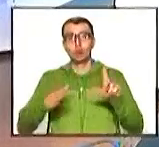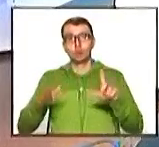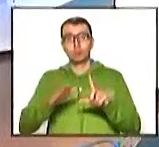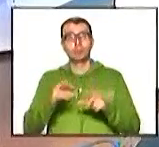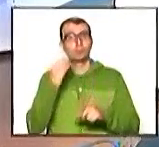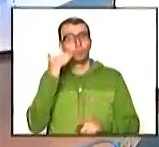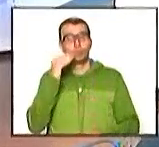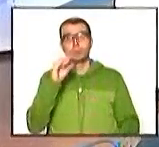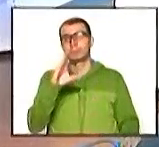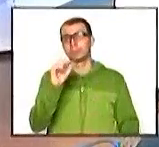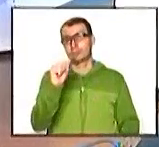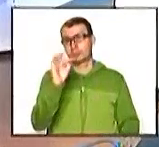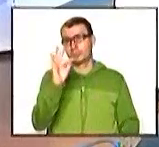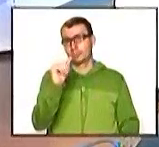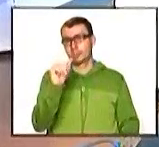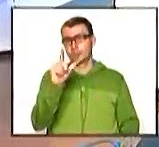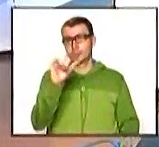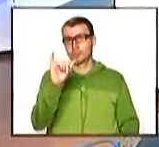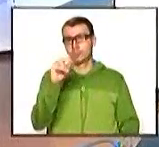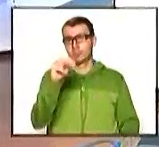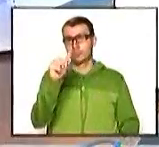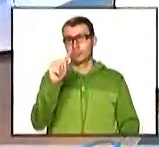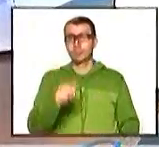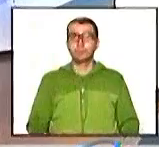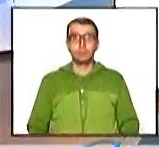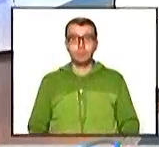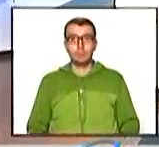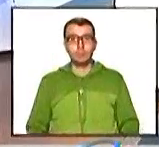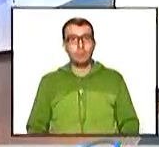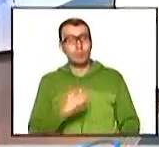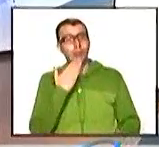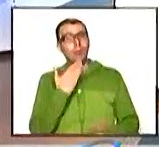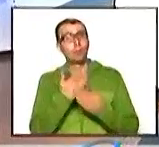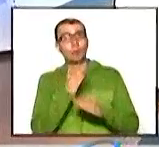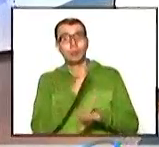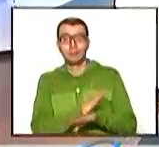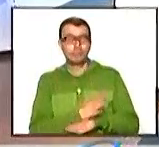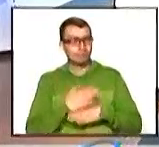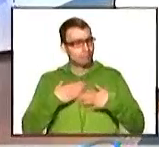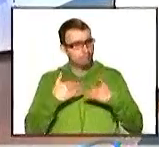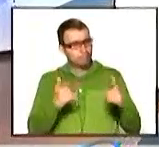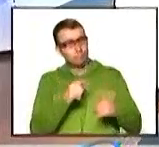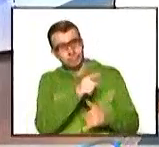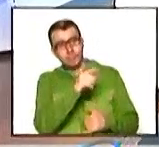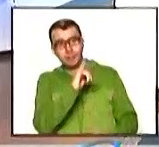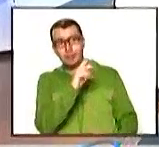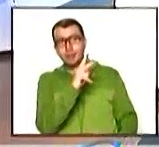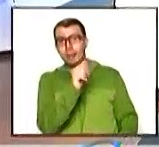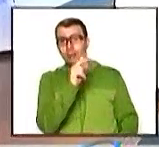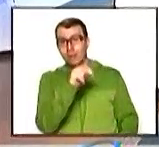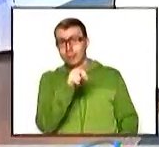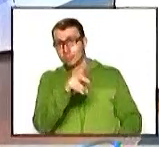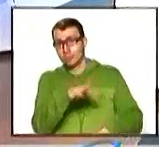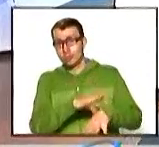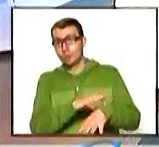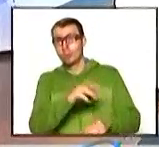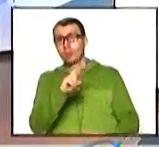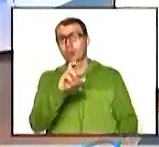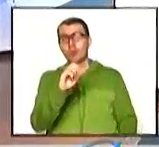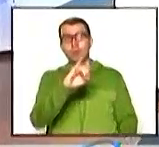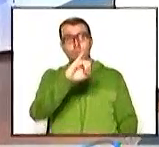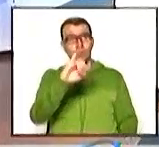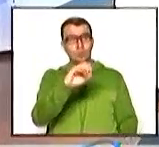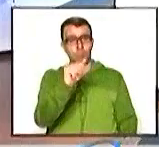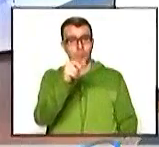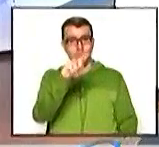Catalina. Bienvenida, Catalina. Buenas tardes, Catalina. Buenas tardes, y muy especial para Iván y para el doctor Rojas, muy especial también. Gracias, Catalina. Que